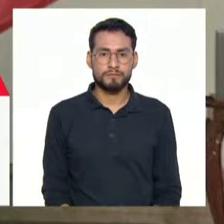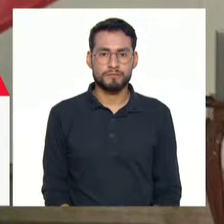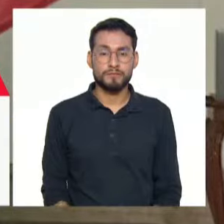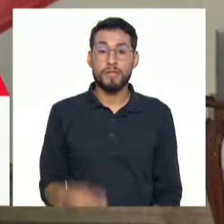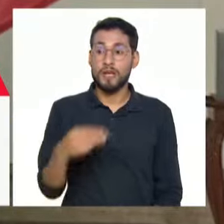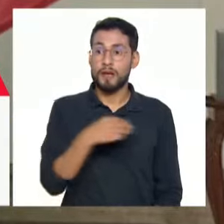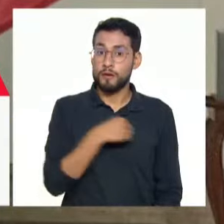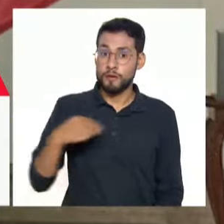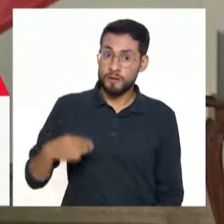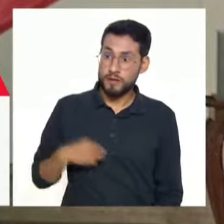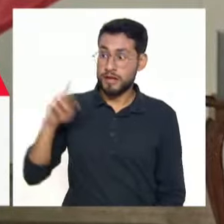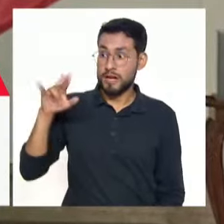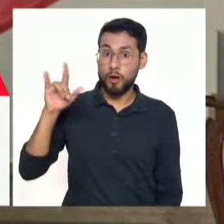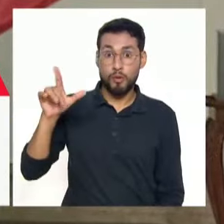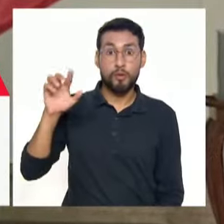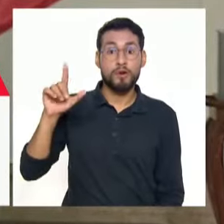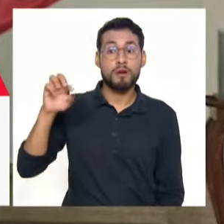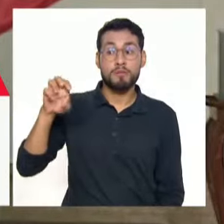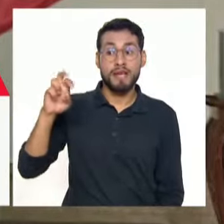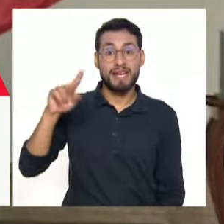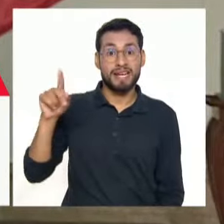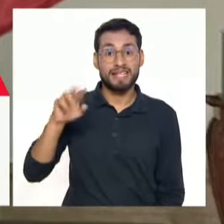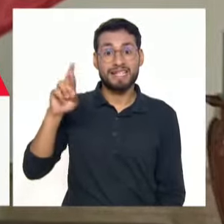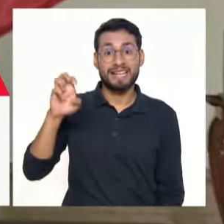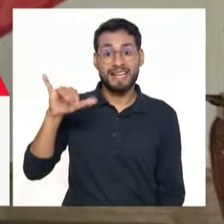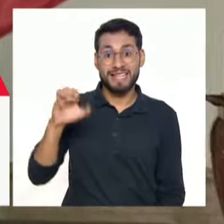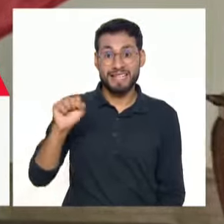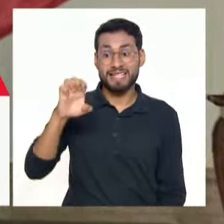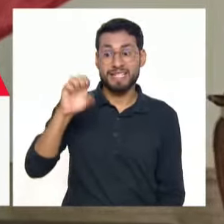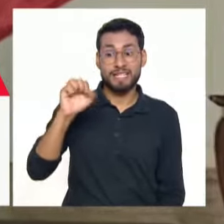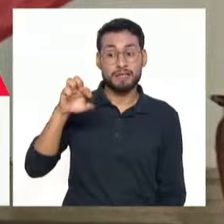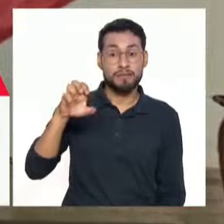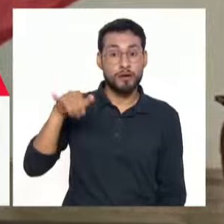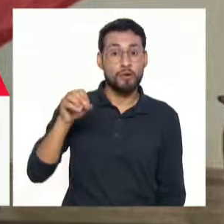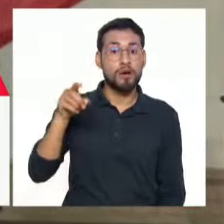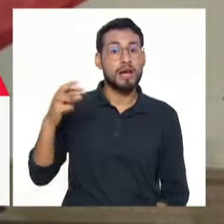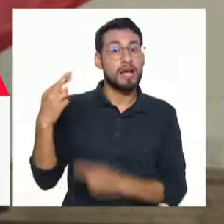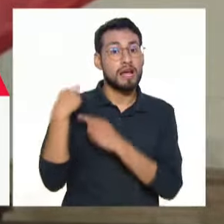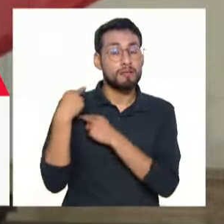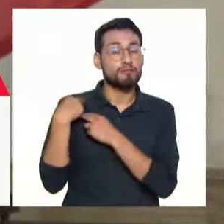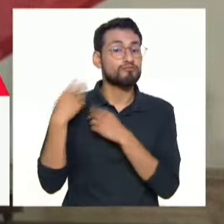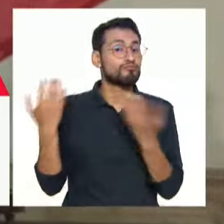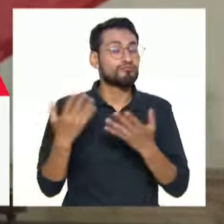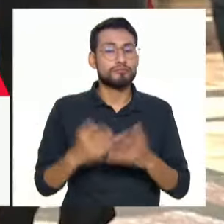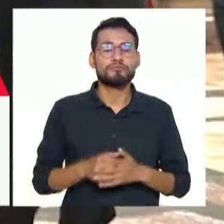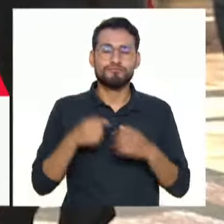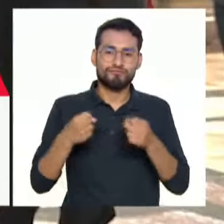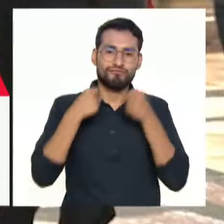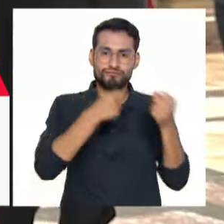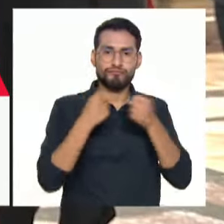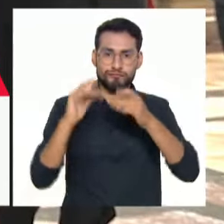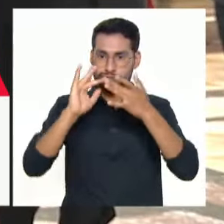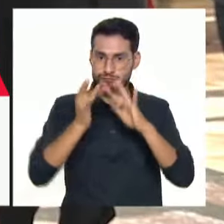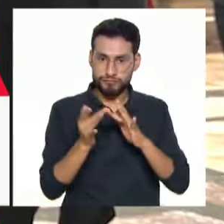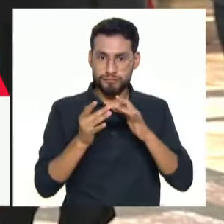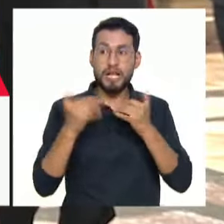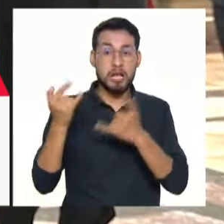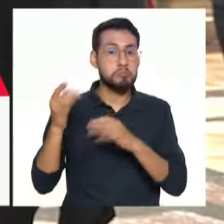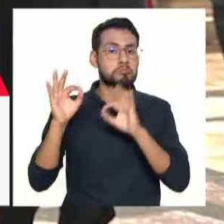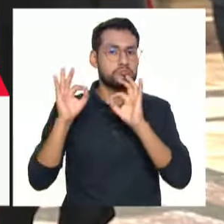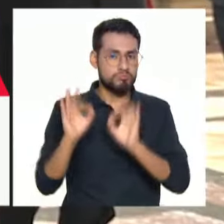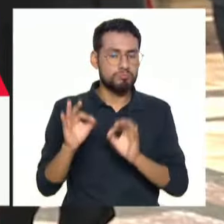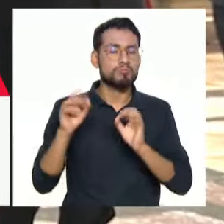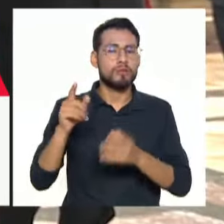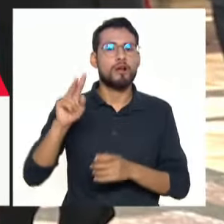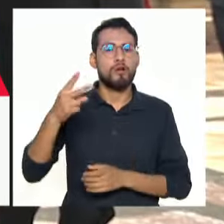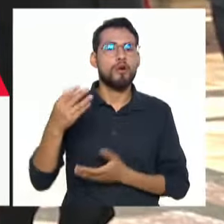El ministro Raúl Pérez Reyes Espejo, responsable de la cartera de Transportes y Comunicaciones, también